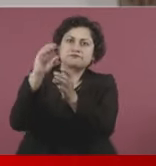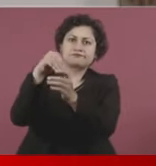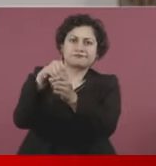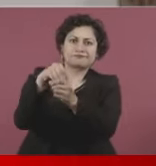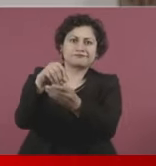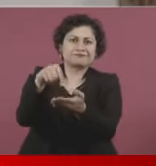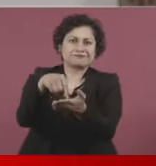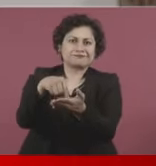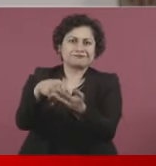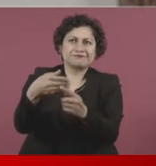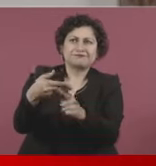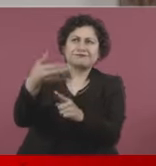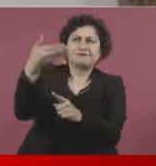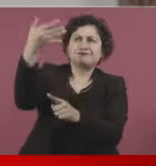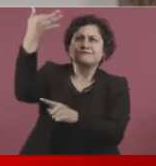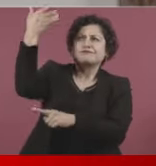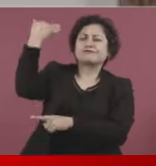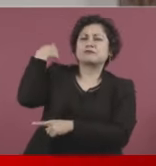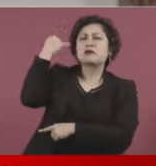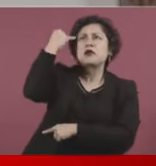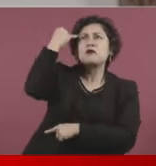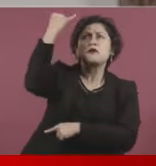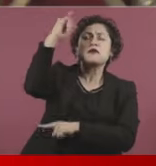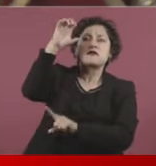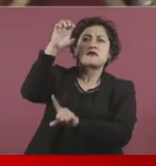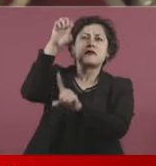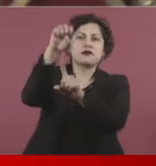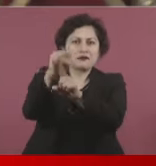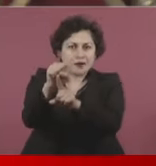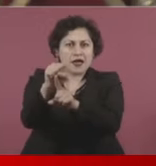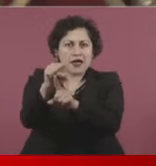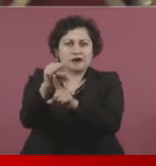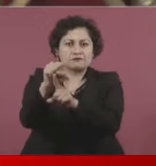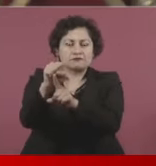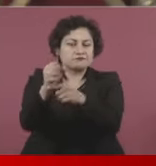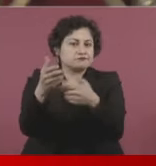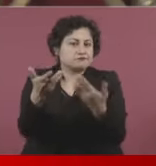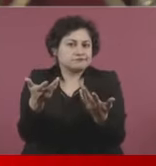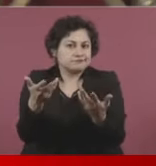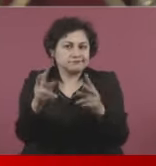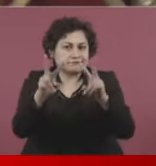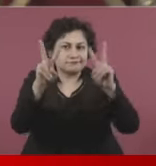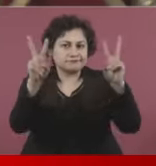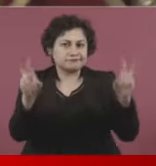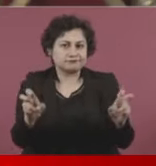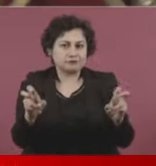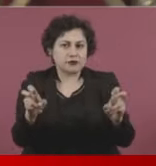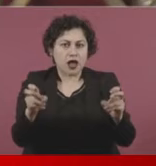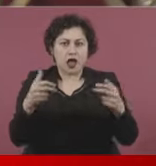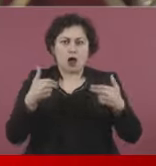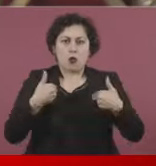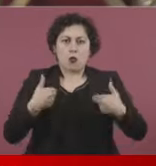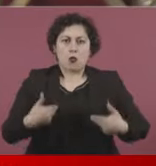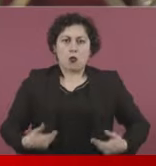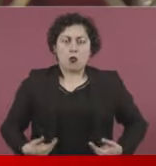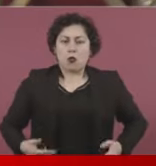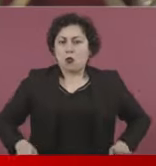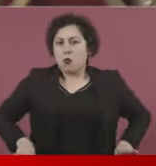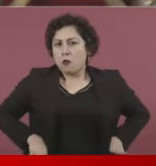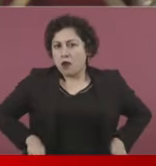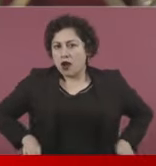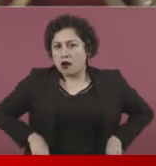principios relacionados con el humanismo, la justicia, la honestidad,